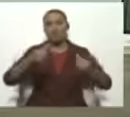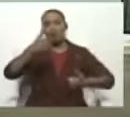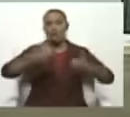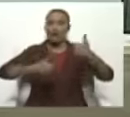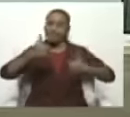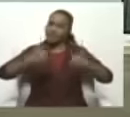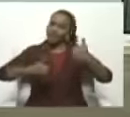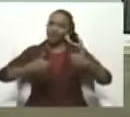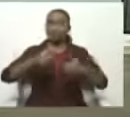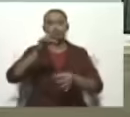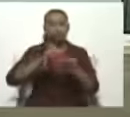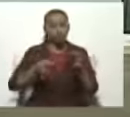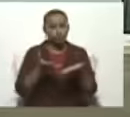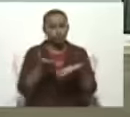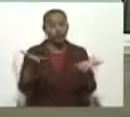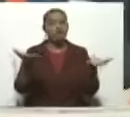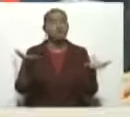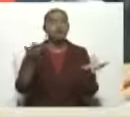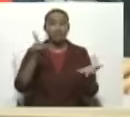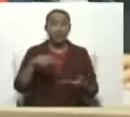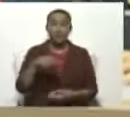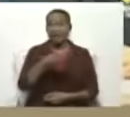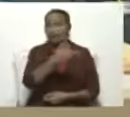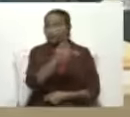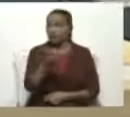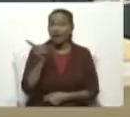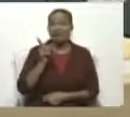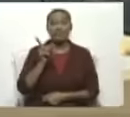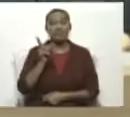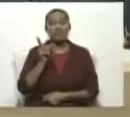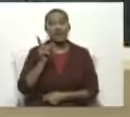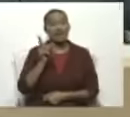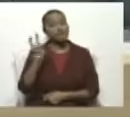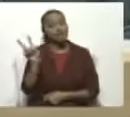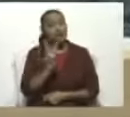participantes y decirle al pueblo de Venezuela que tengan